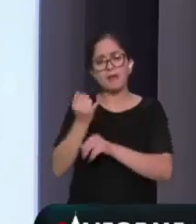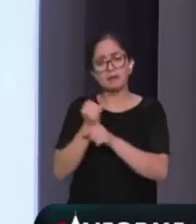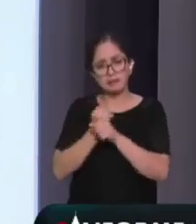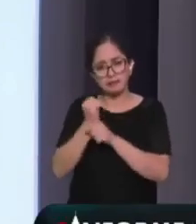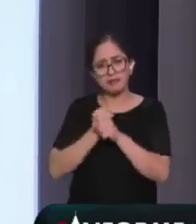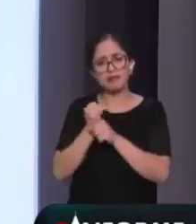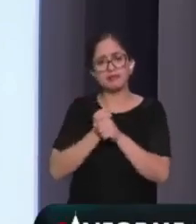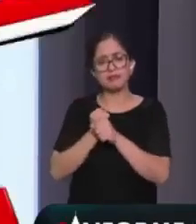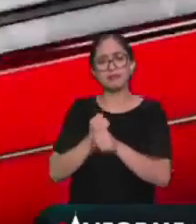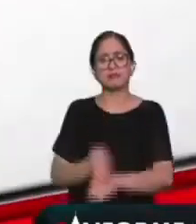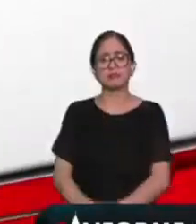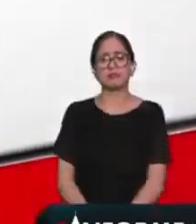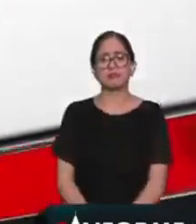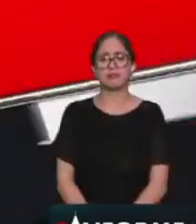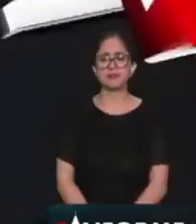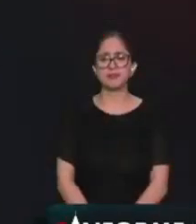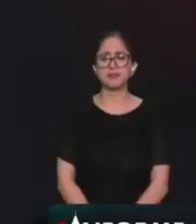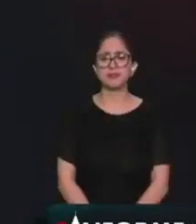investigación.